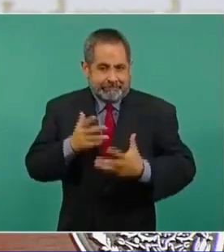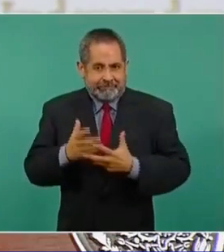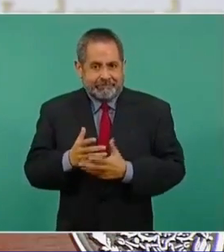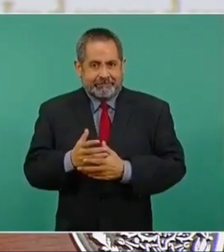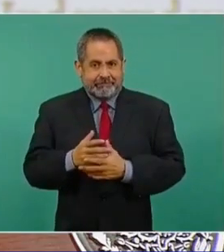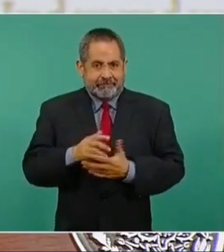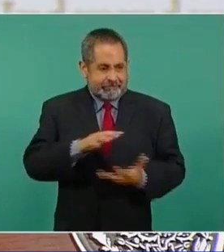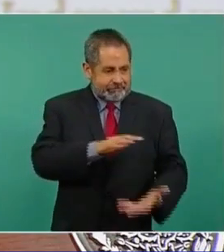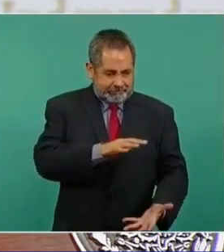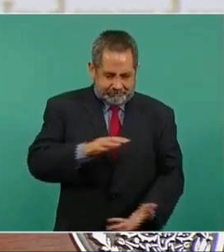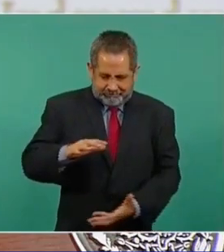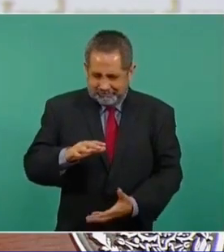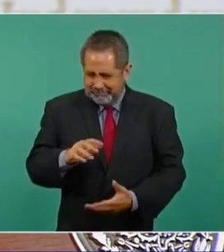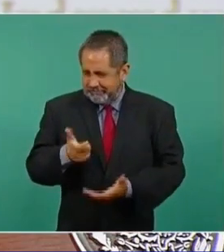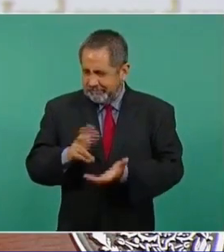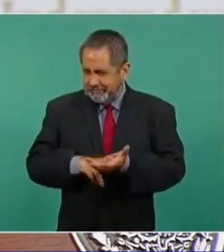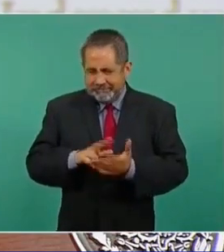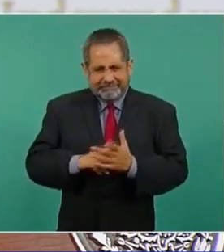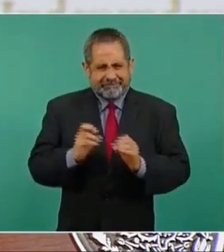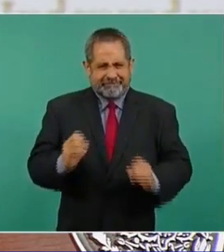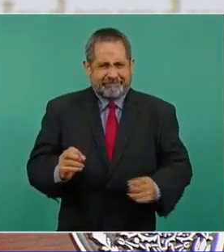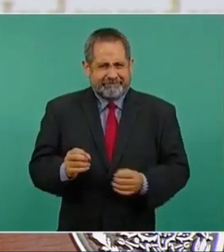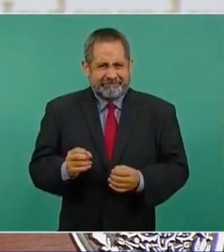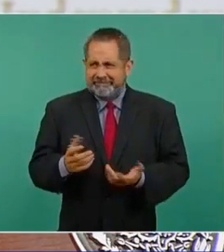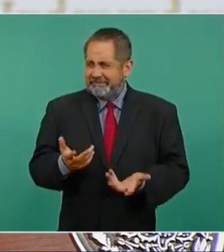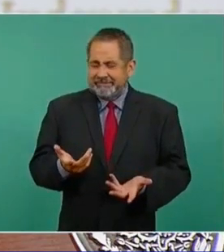precio el barril de petróleo, cero,